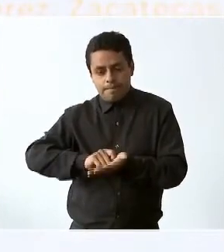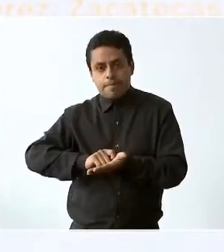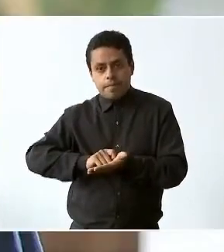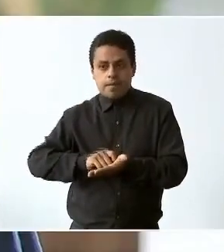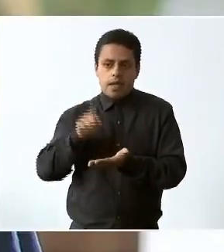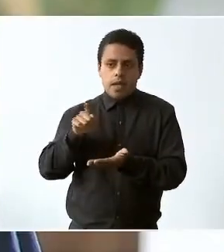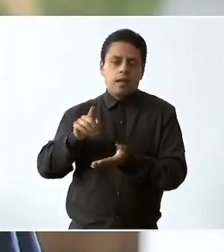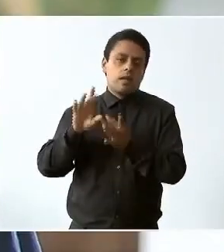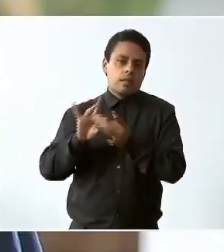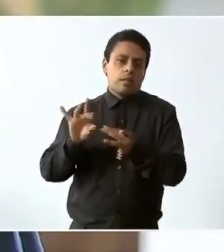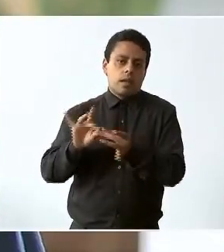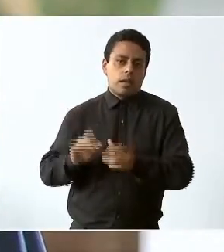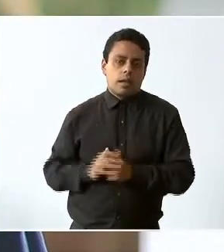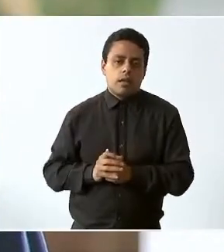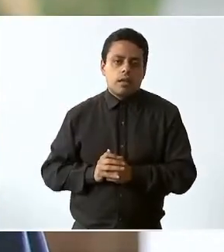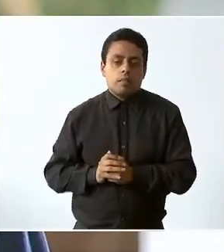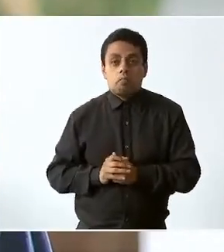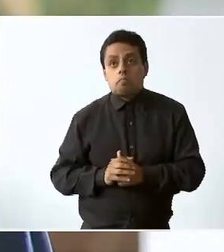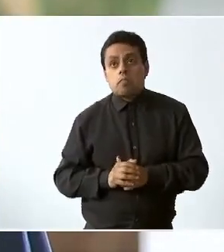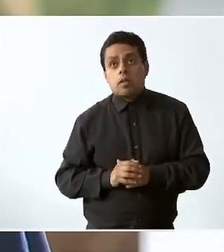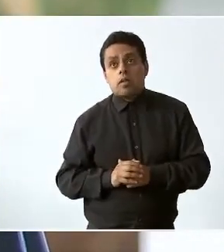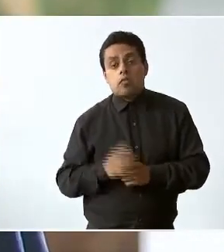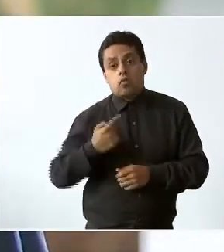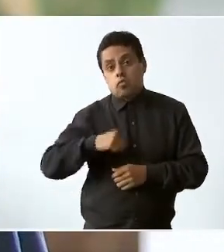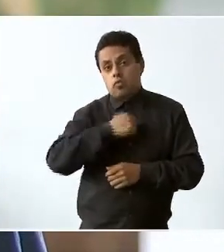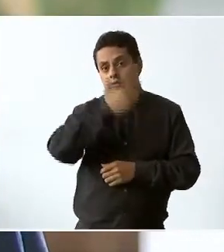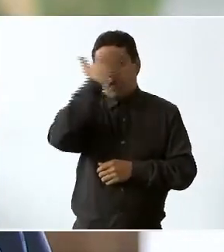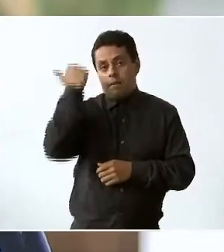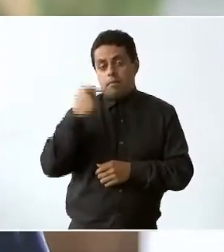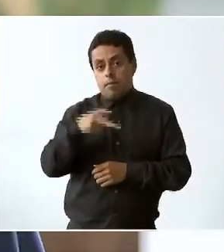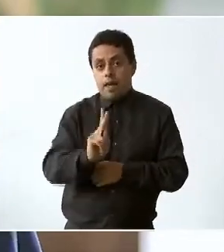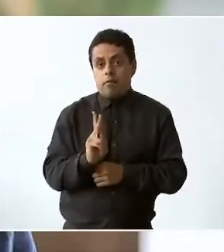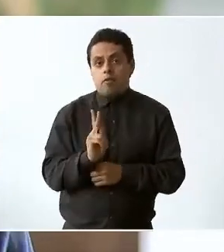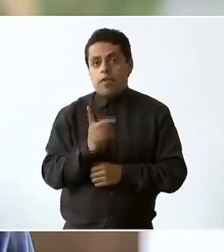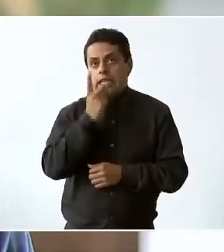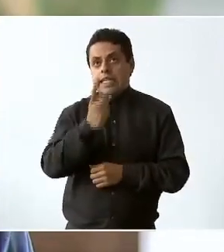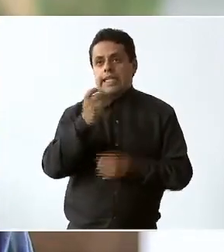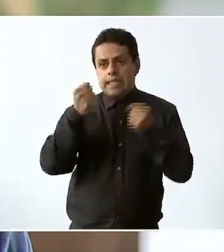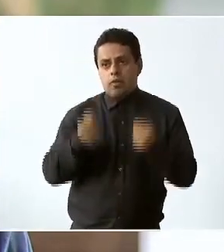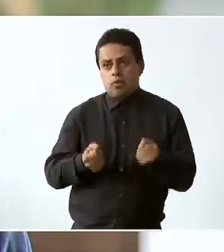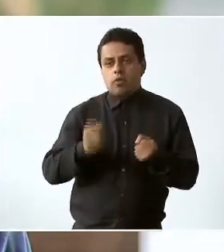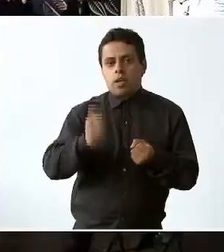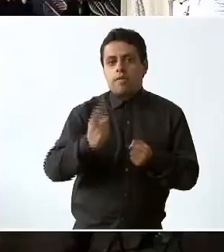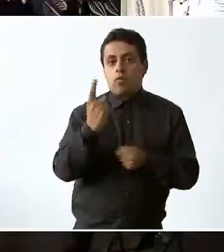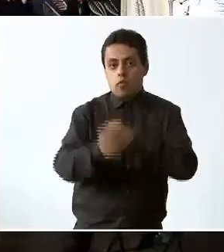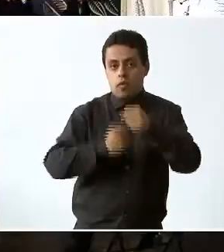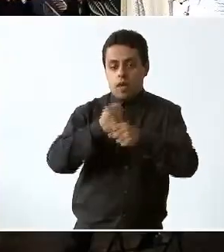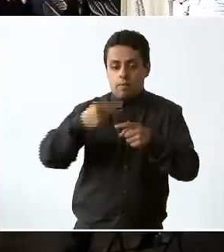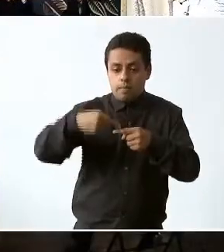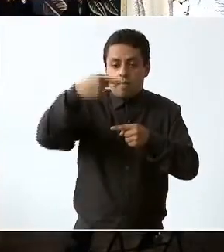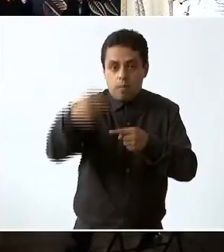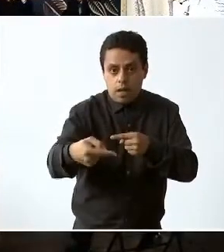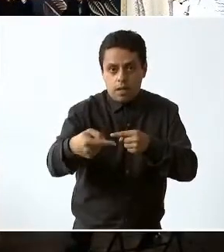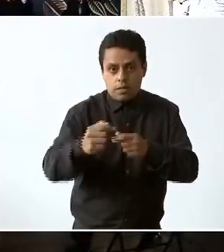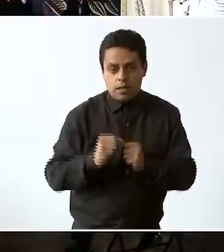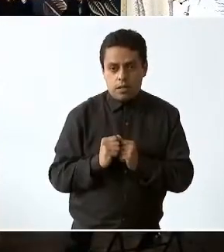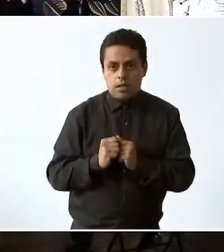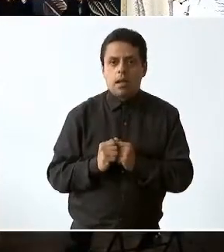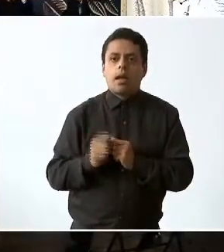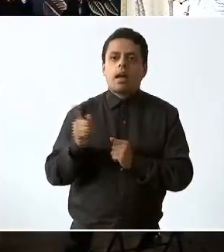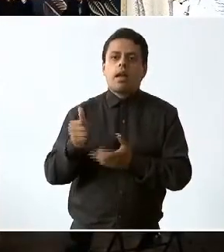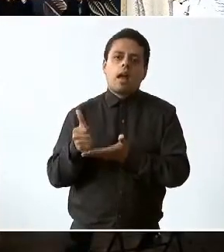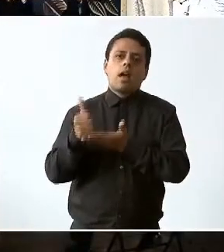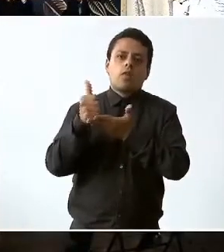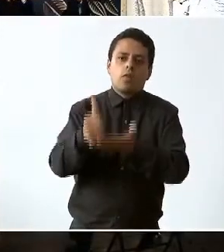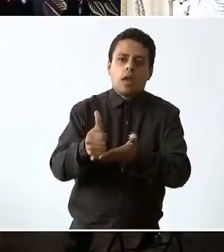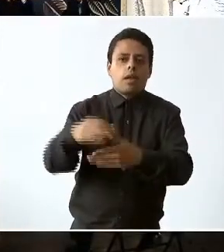Lo que podemos probar es que un año después ayudó a la